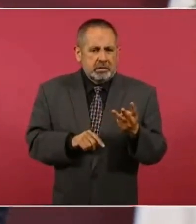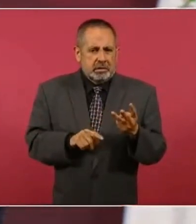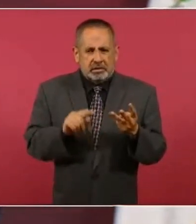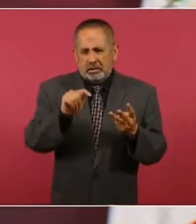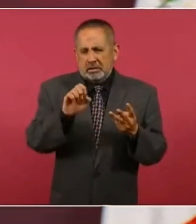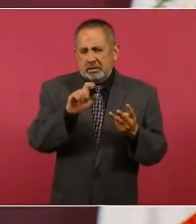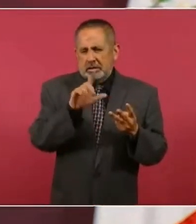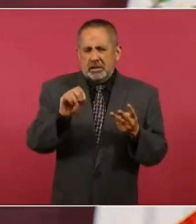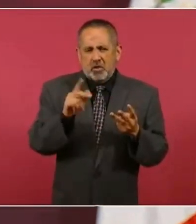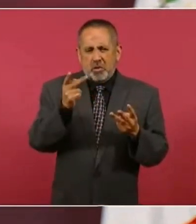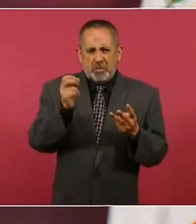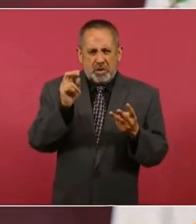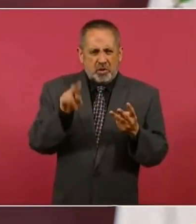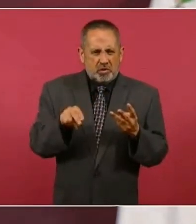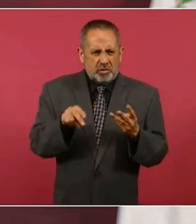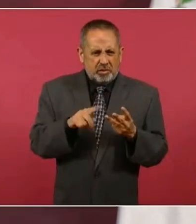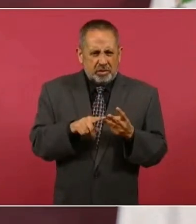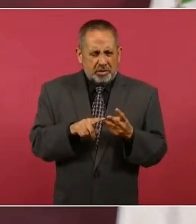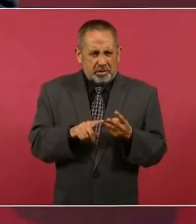Tello Pion.